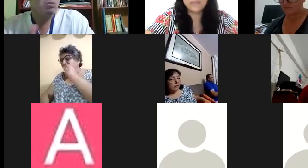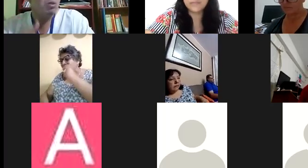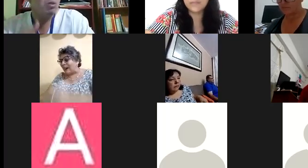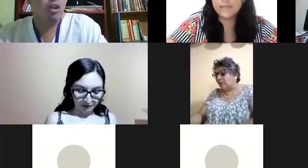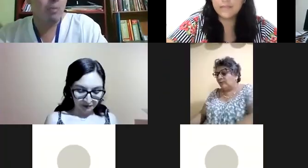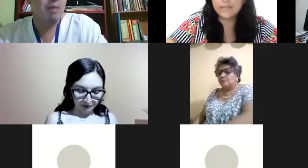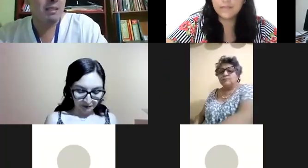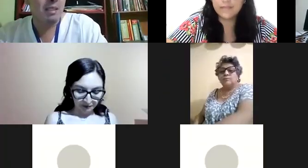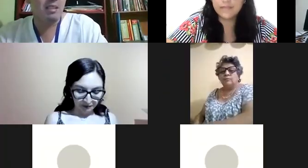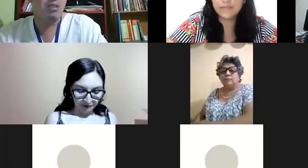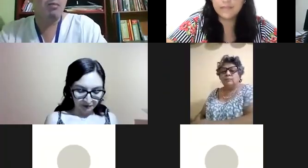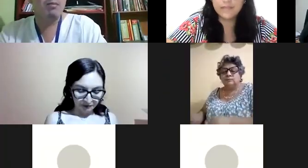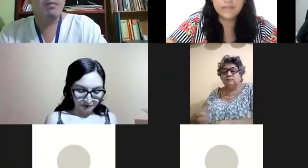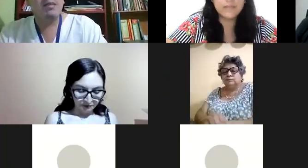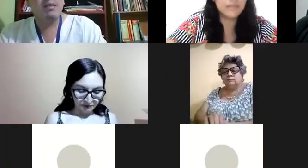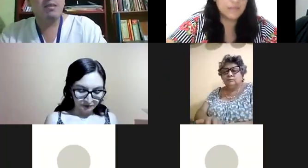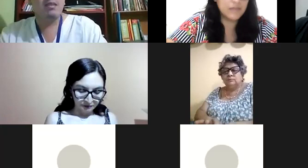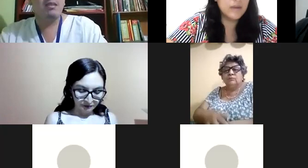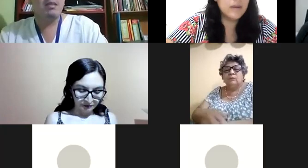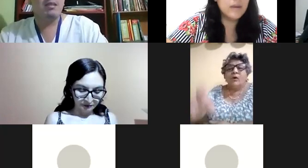es muy agotador para el paciente, ¿no?